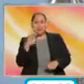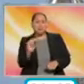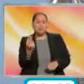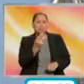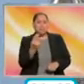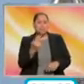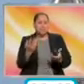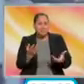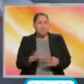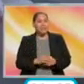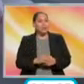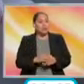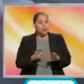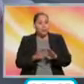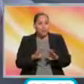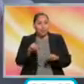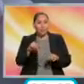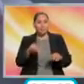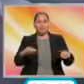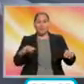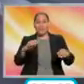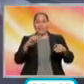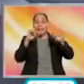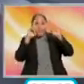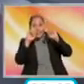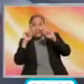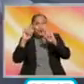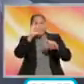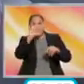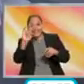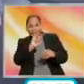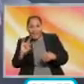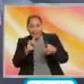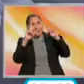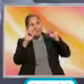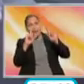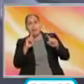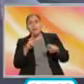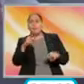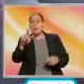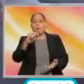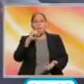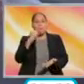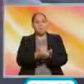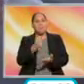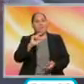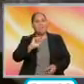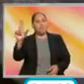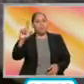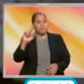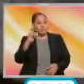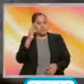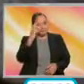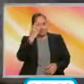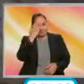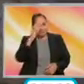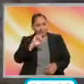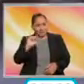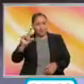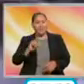media, imagínense. Sin filtros de Instagram. Exactamente, pero marcó, ¿no? La verdad es que ella marcó